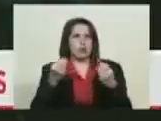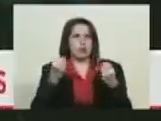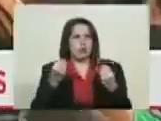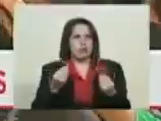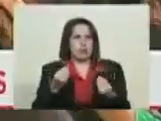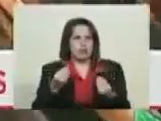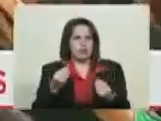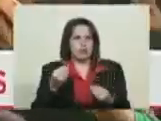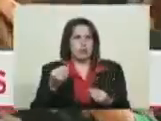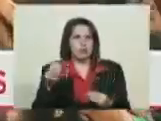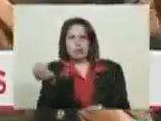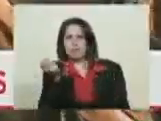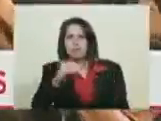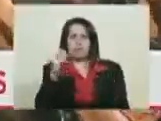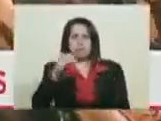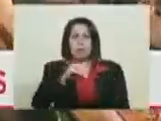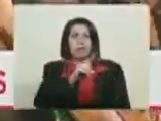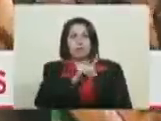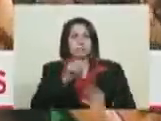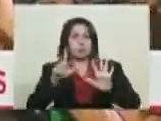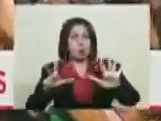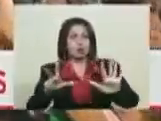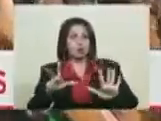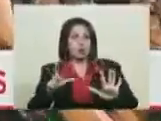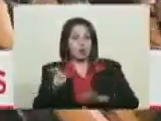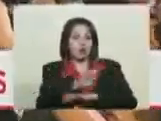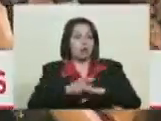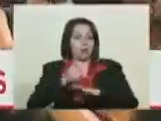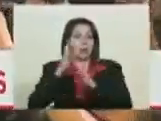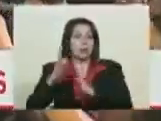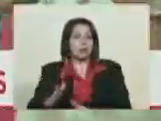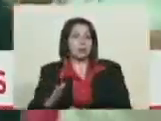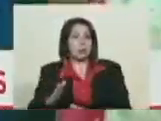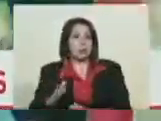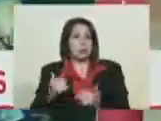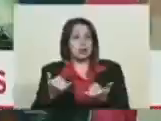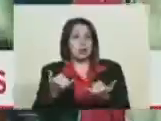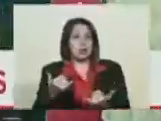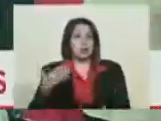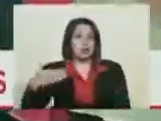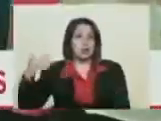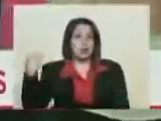esto sumando las 18 gobernaciones del reciente pasado